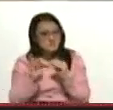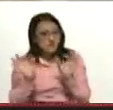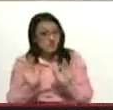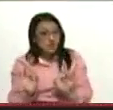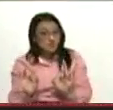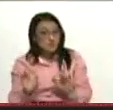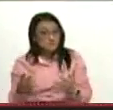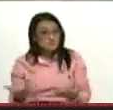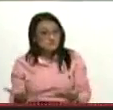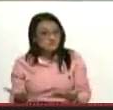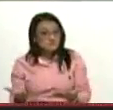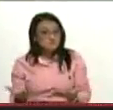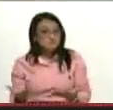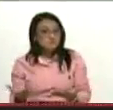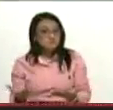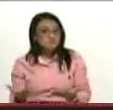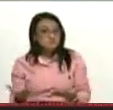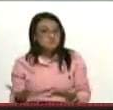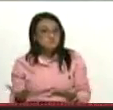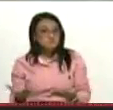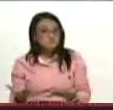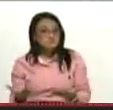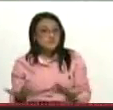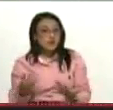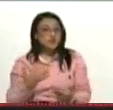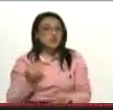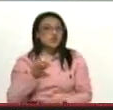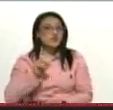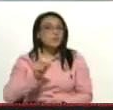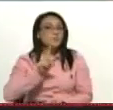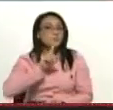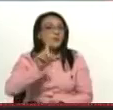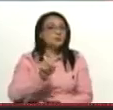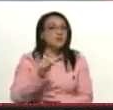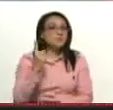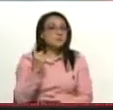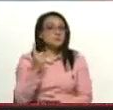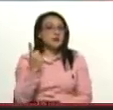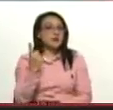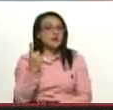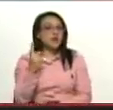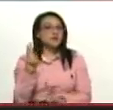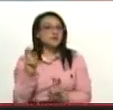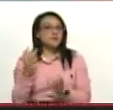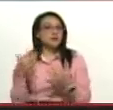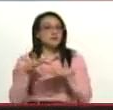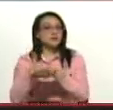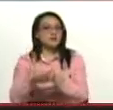forma yo tengo que preguntar sobre la integración